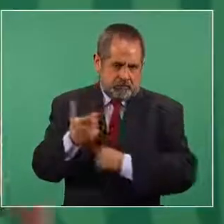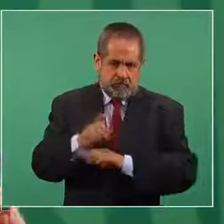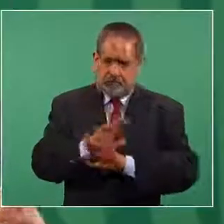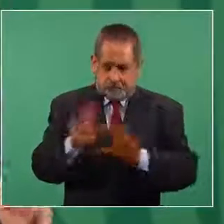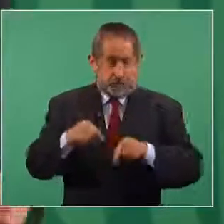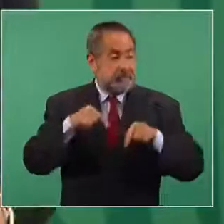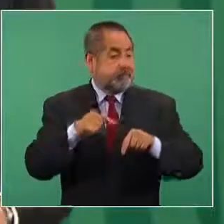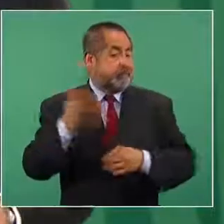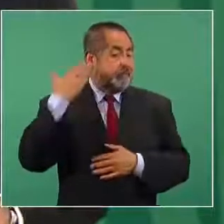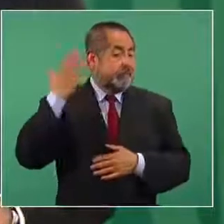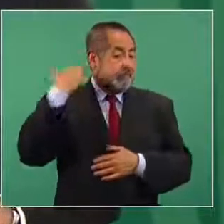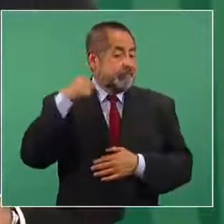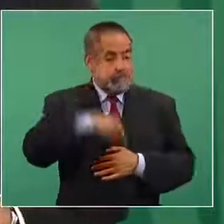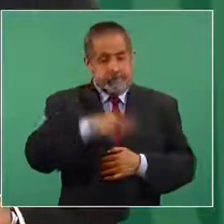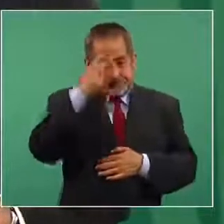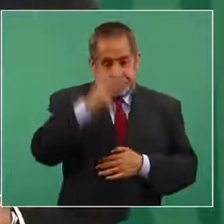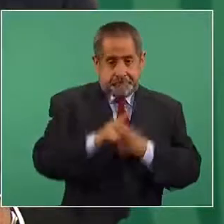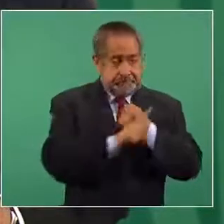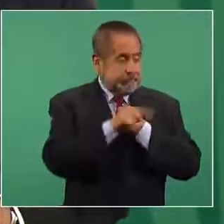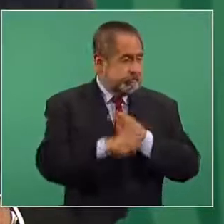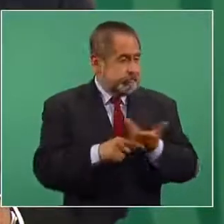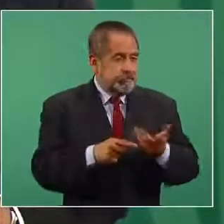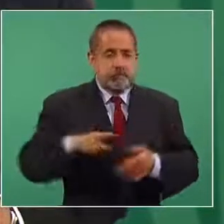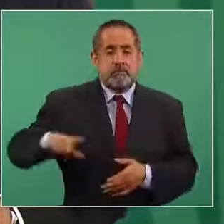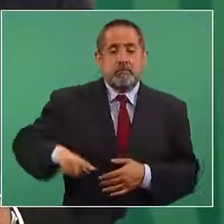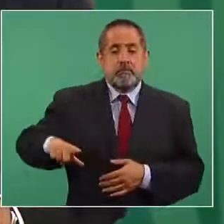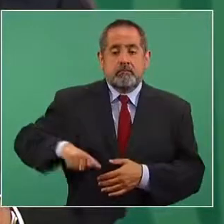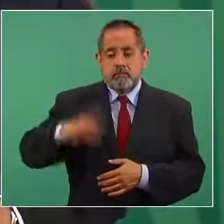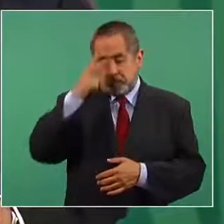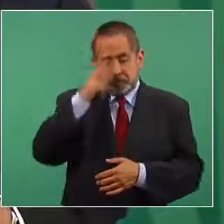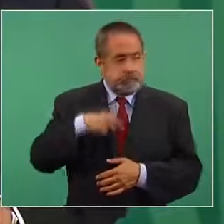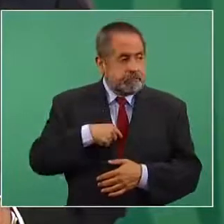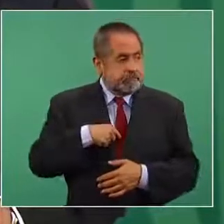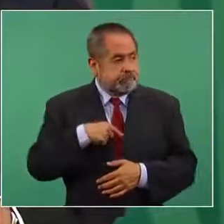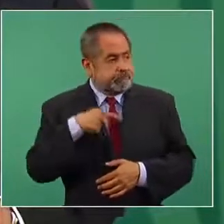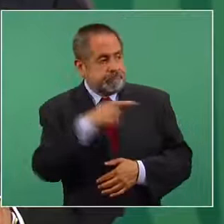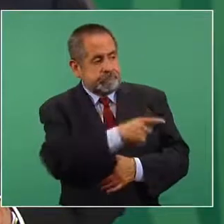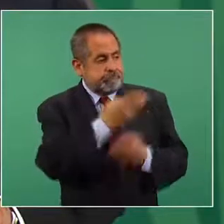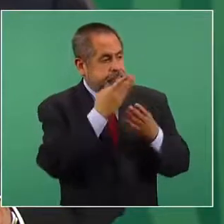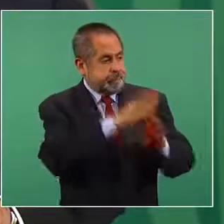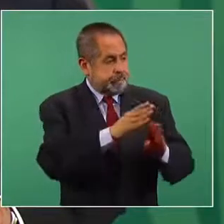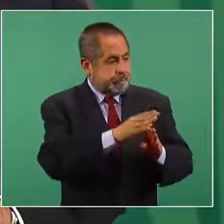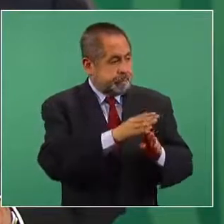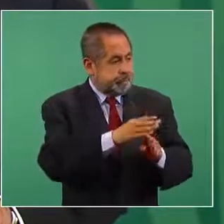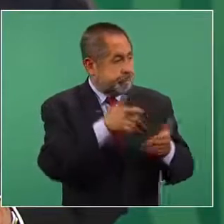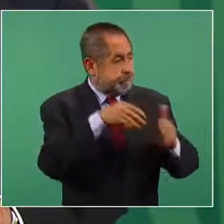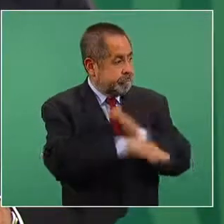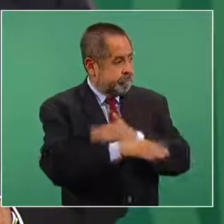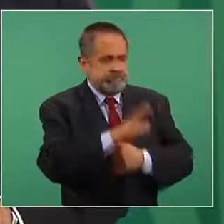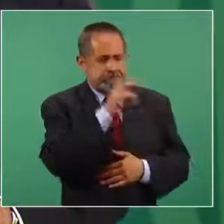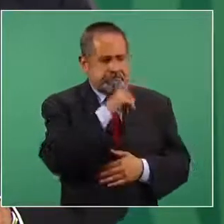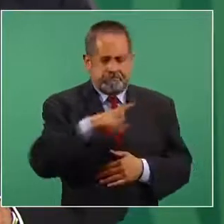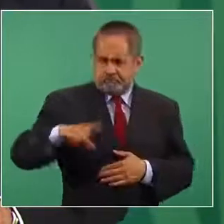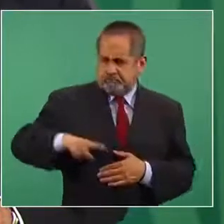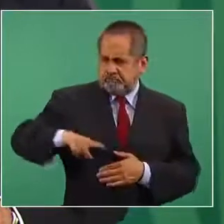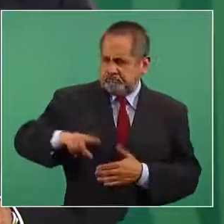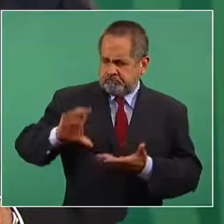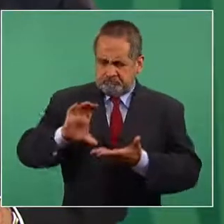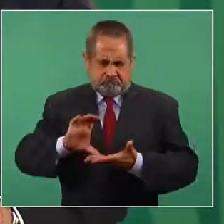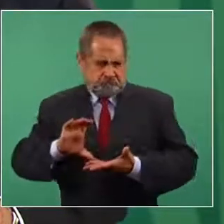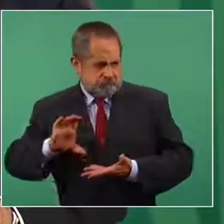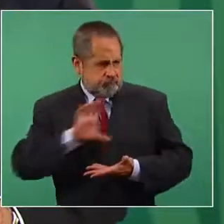y el gobierno decide rescatar a las grandes corporaciones y a los